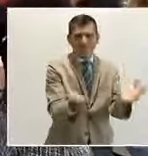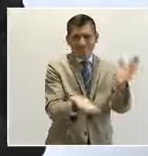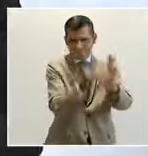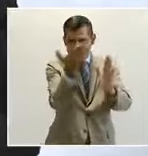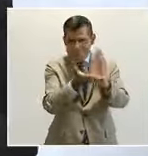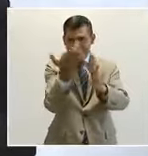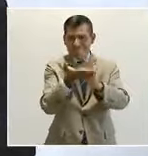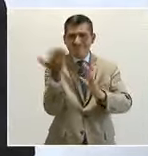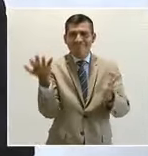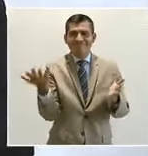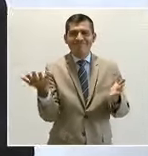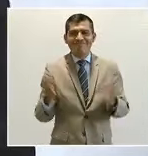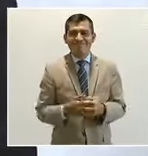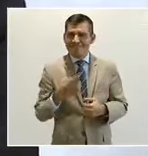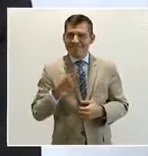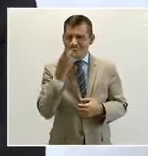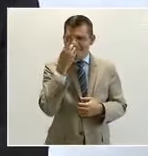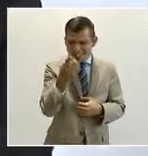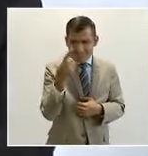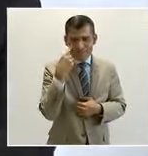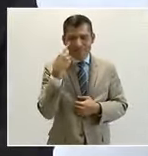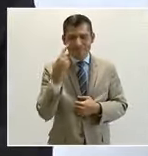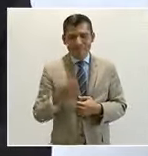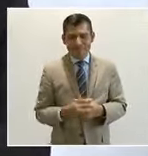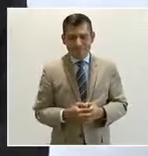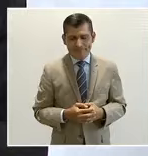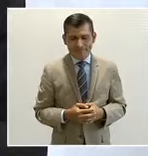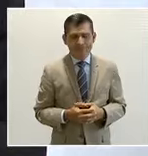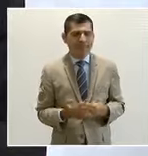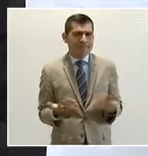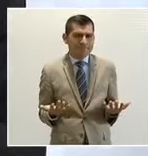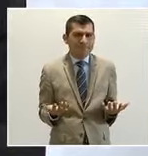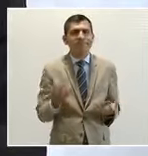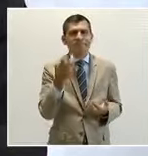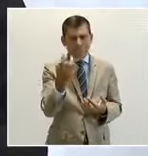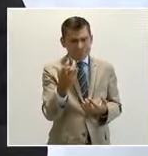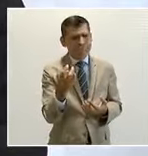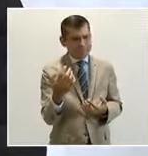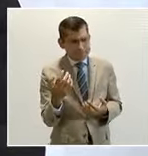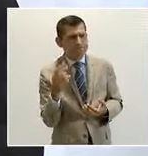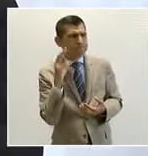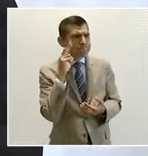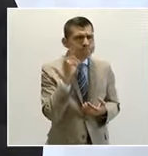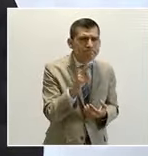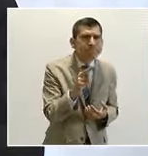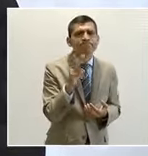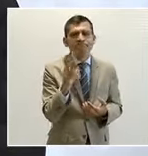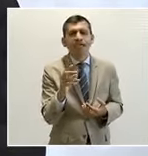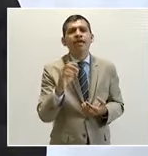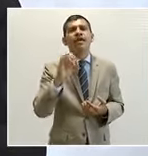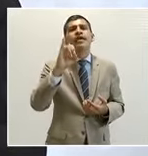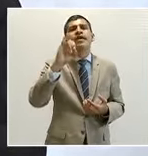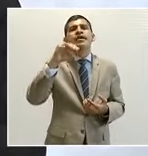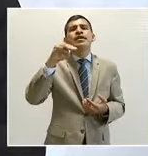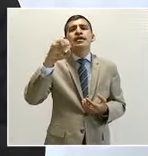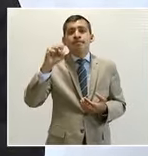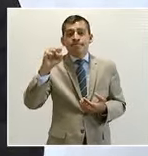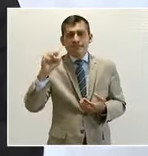le voy a decir eso ya lo está viendo el links